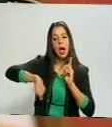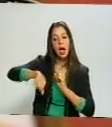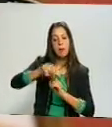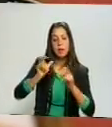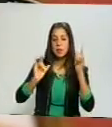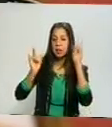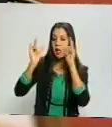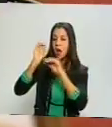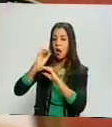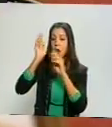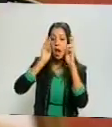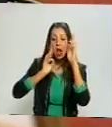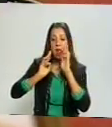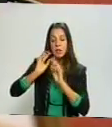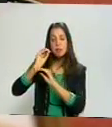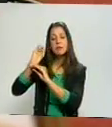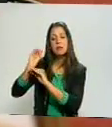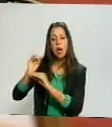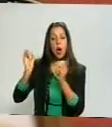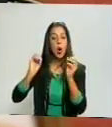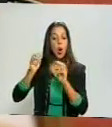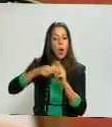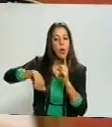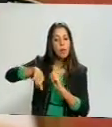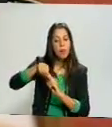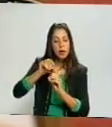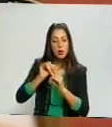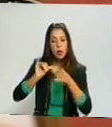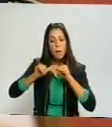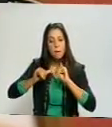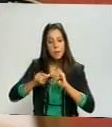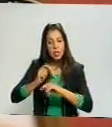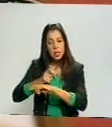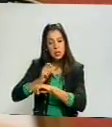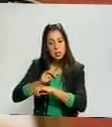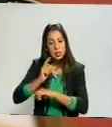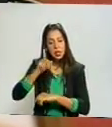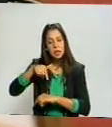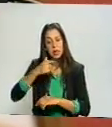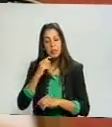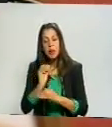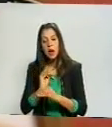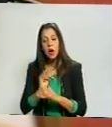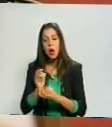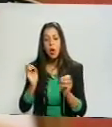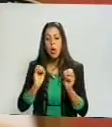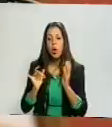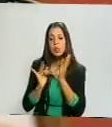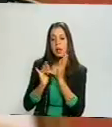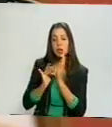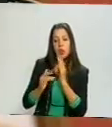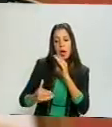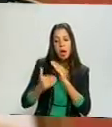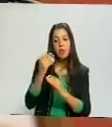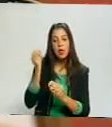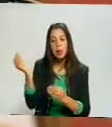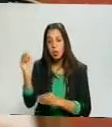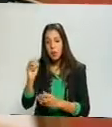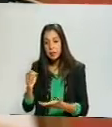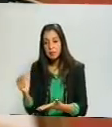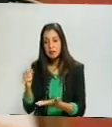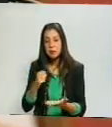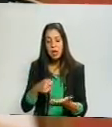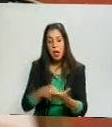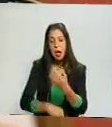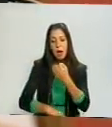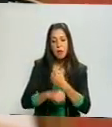y o de minas, a la ampliación o mejoras y equipamiento del parque industrial existente, a